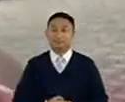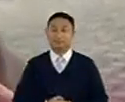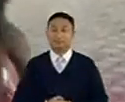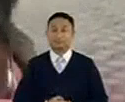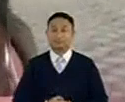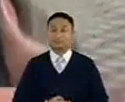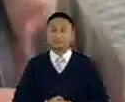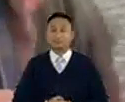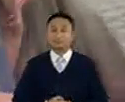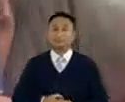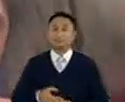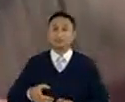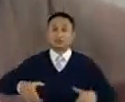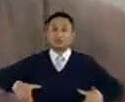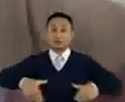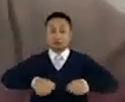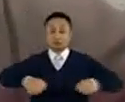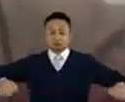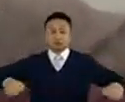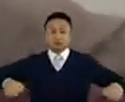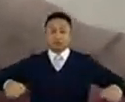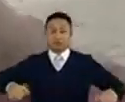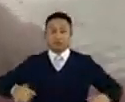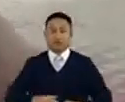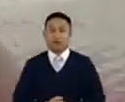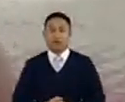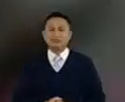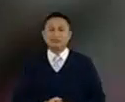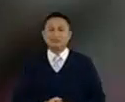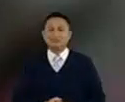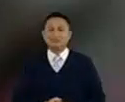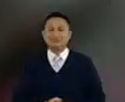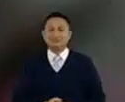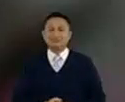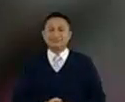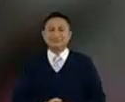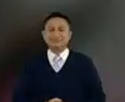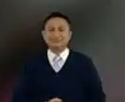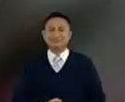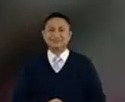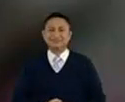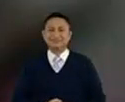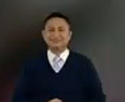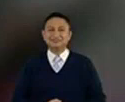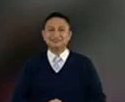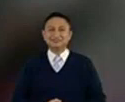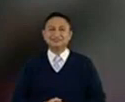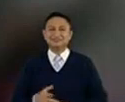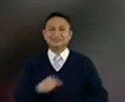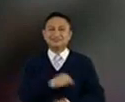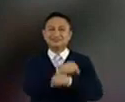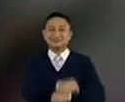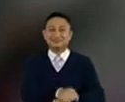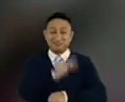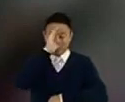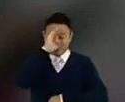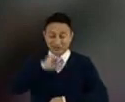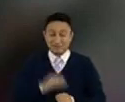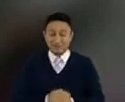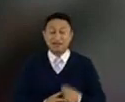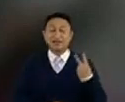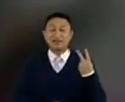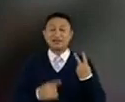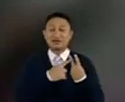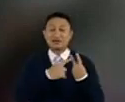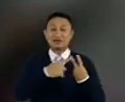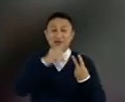templaron de pata de la mano, así como al cuello, ahí le dieron. Les retuvieron a la espera de la policía. De los tres, dos fueron detenidos